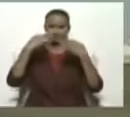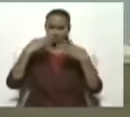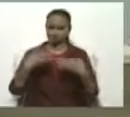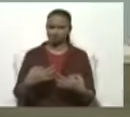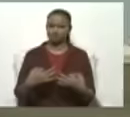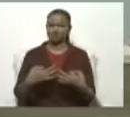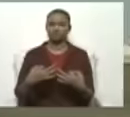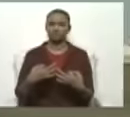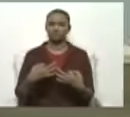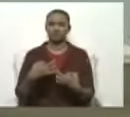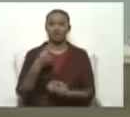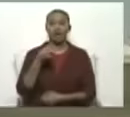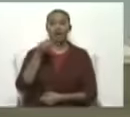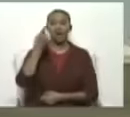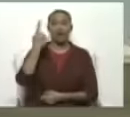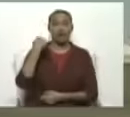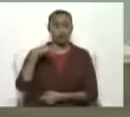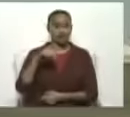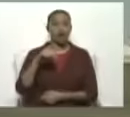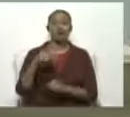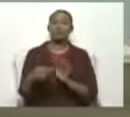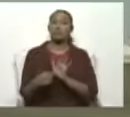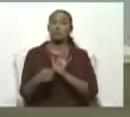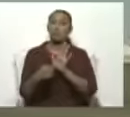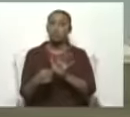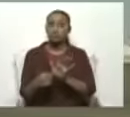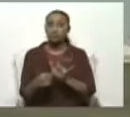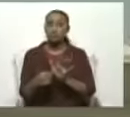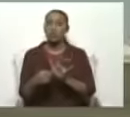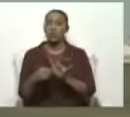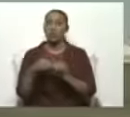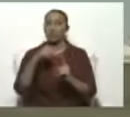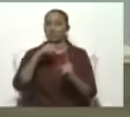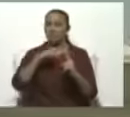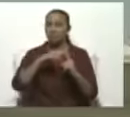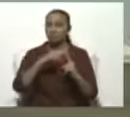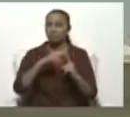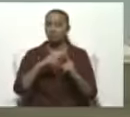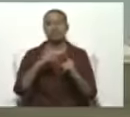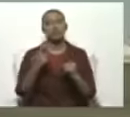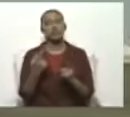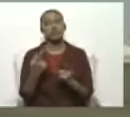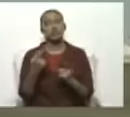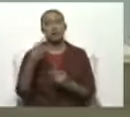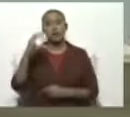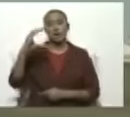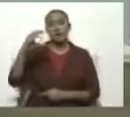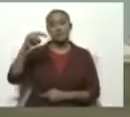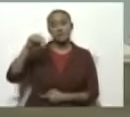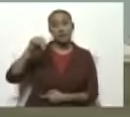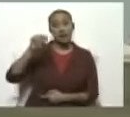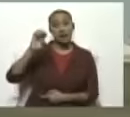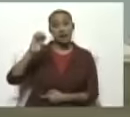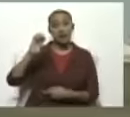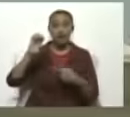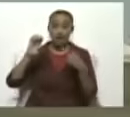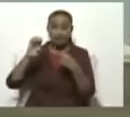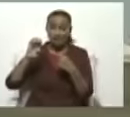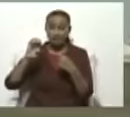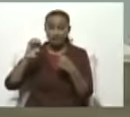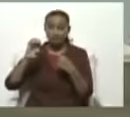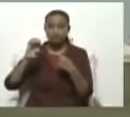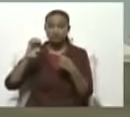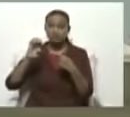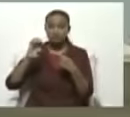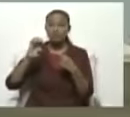cumplió con la eficacia y la eficiencia que ha demostrado el Consejo Nacional Electoral durante más de